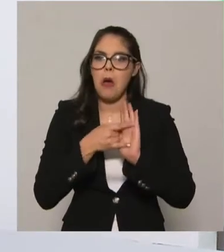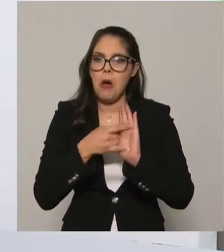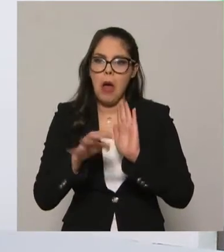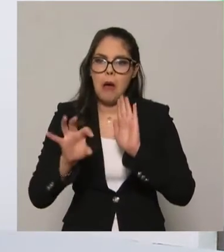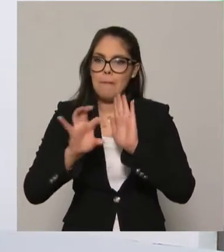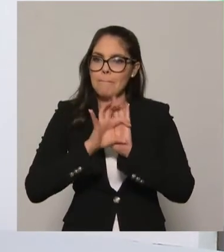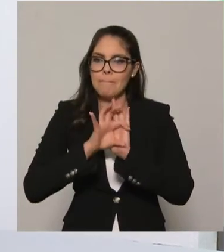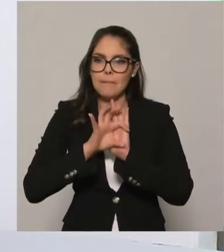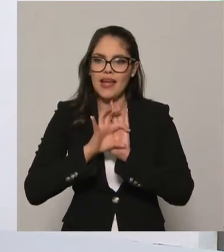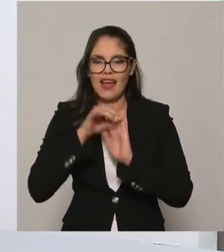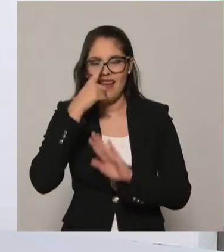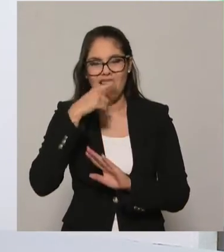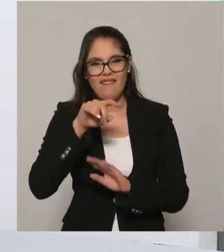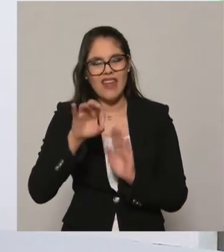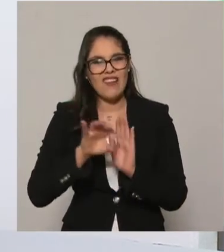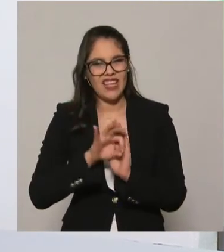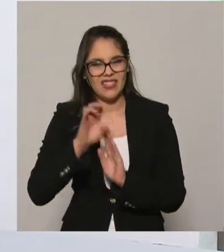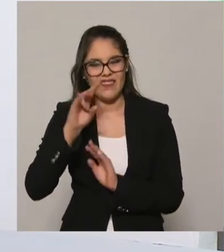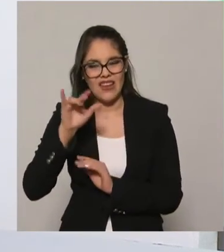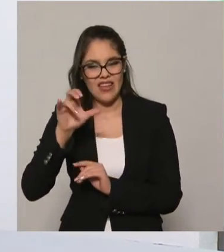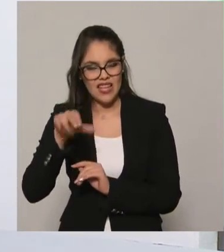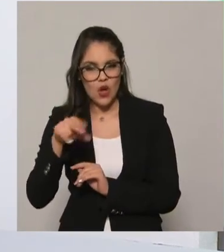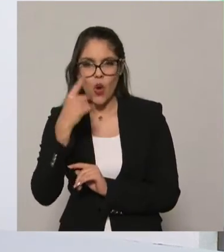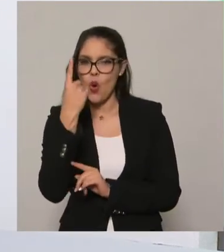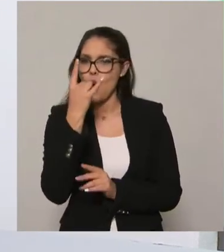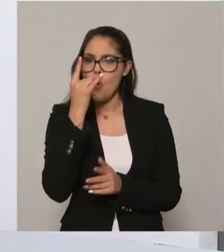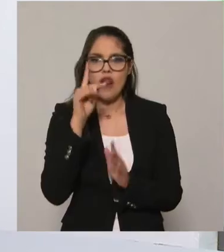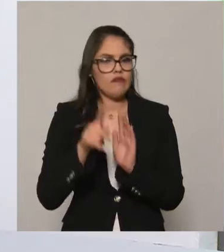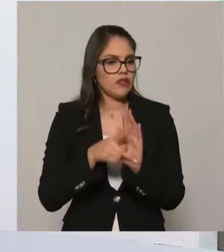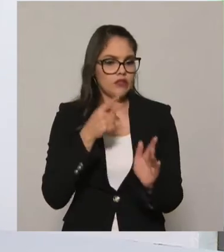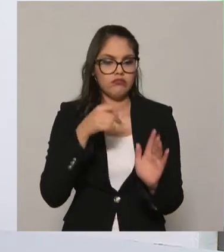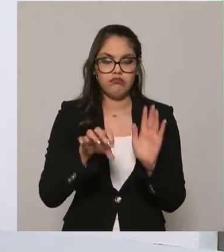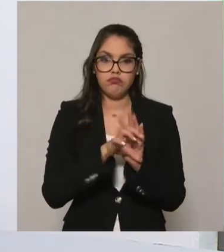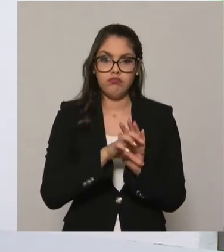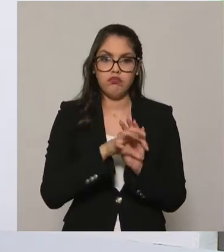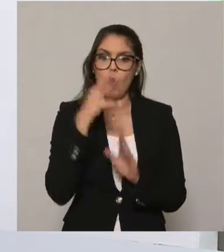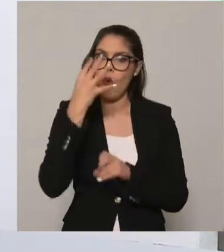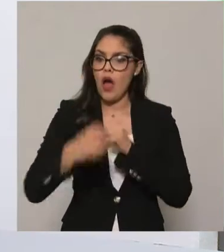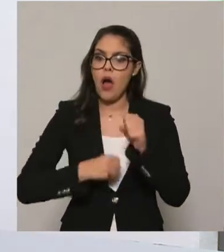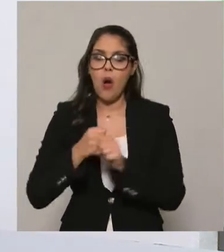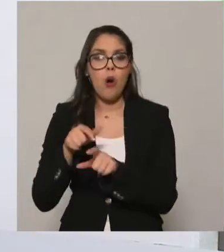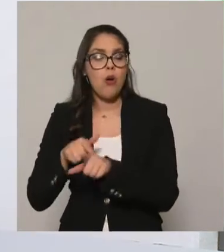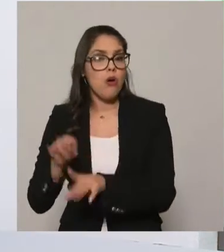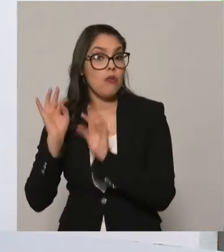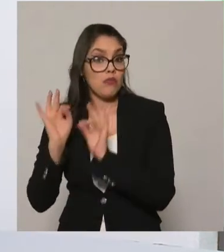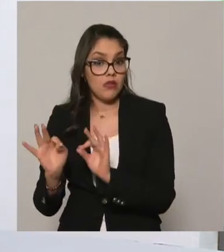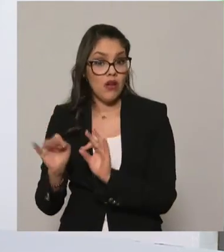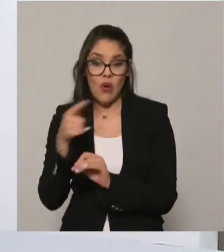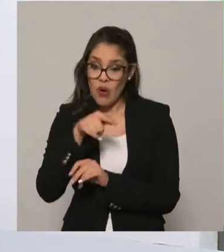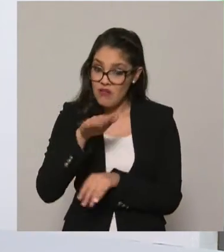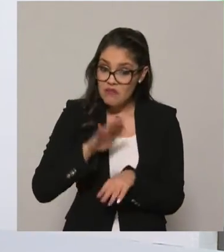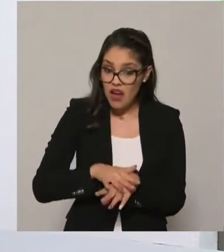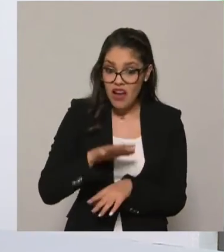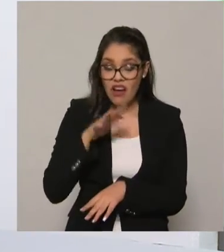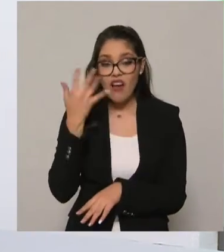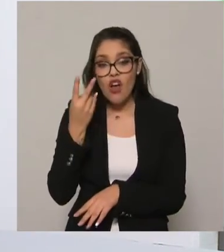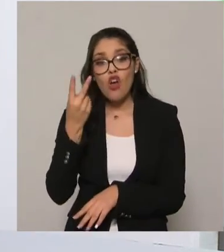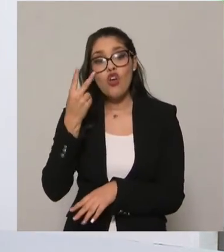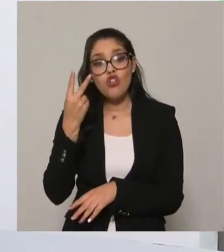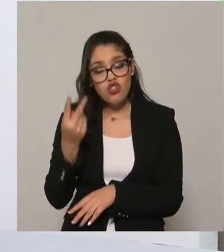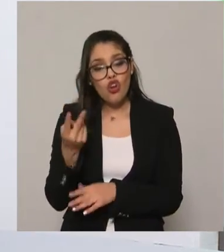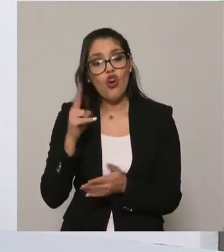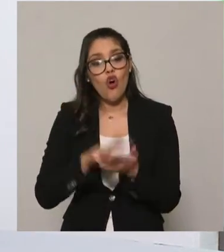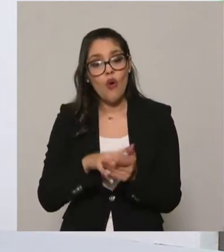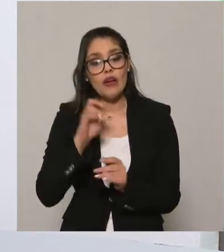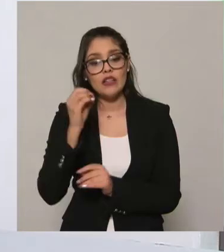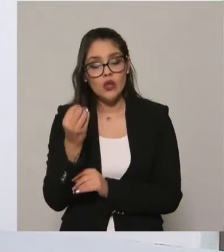por única ocasión, como hoy sucede. Pero Sí. si el rendimiento es mayor, entonces sí pueden acceder a la .0 por 2 años más, es